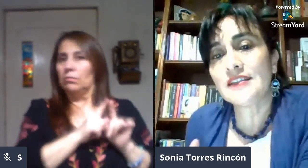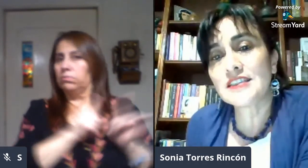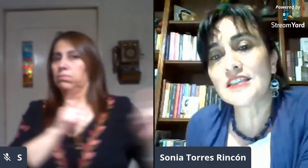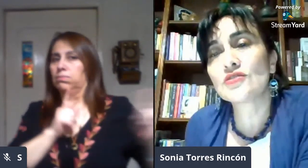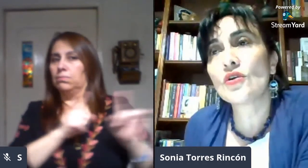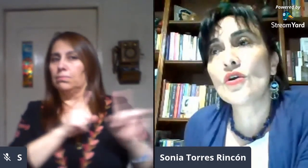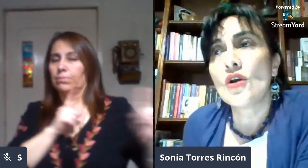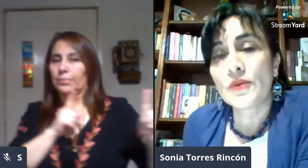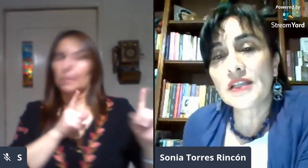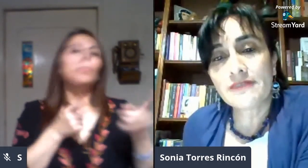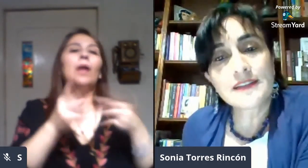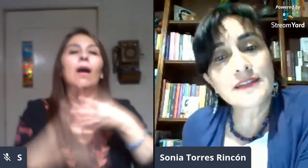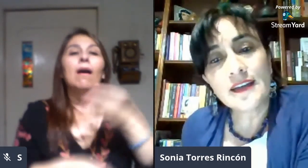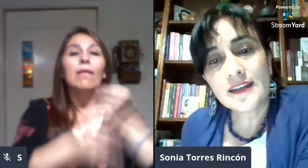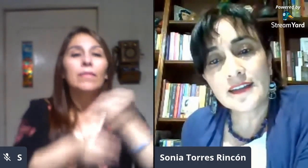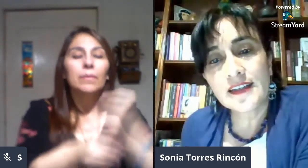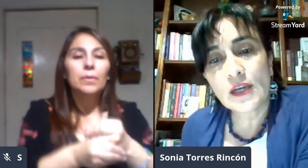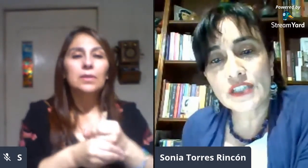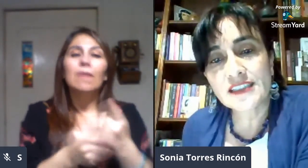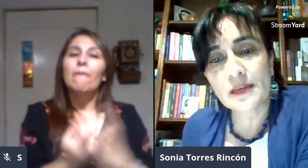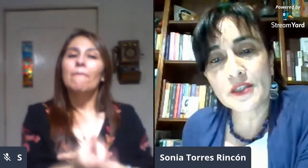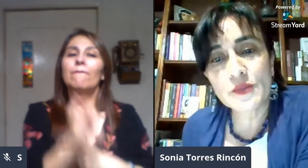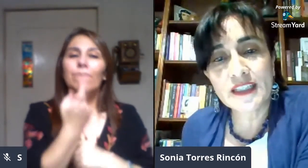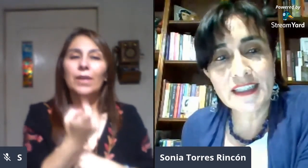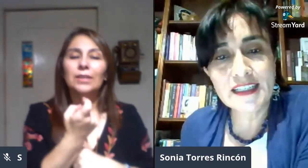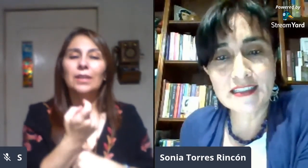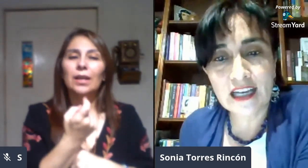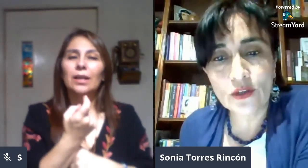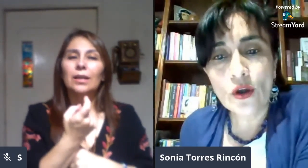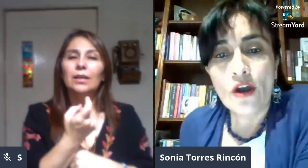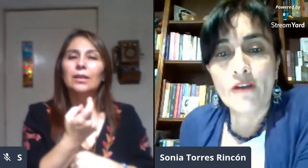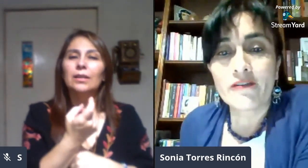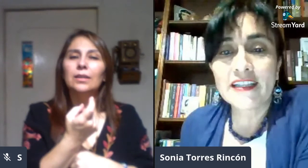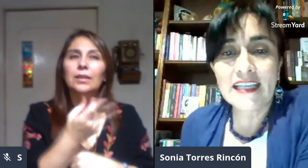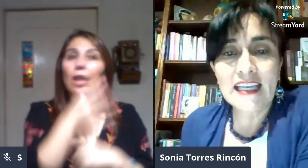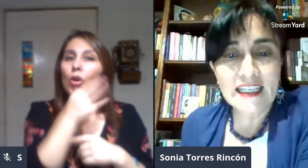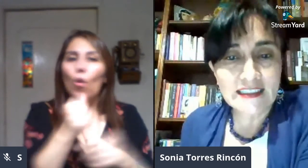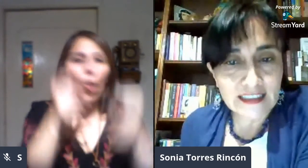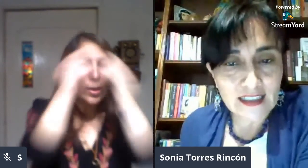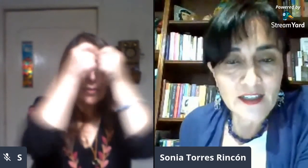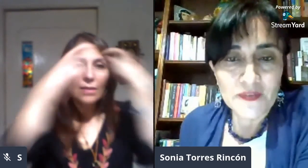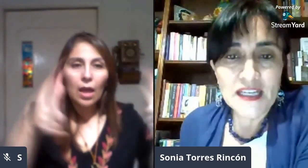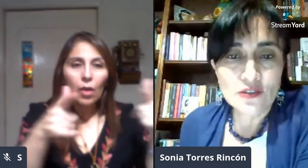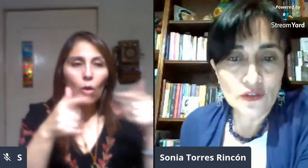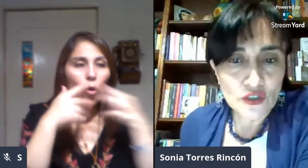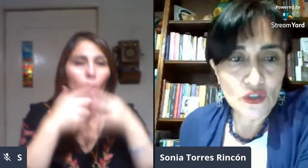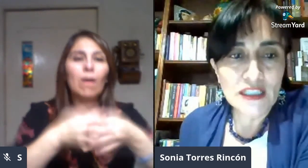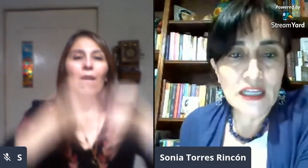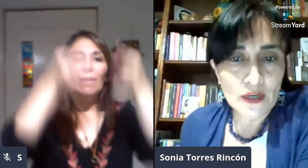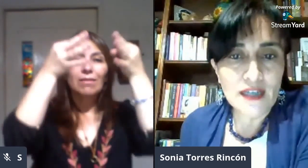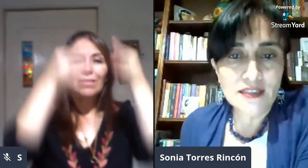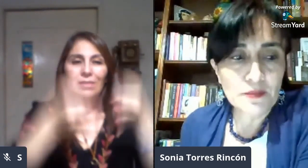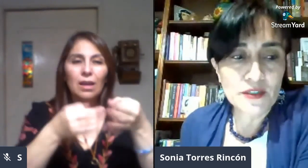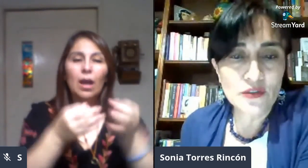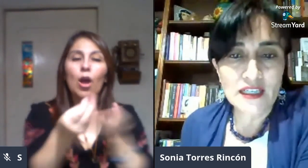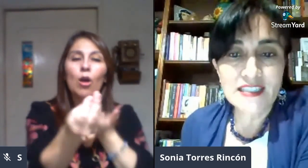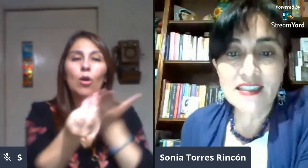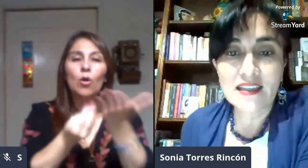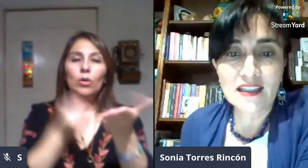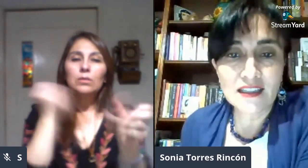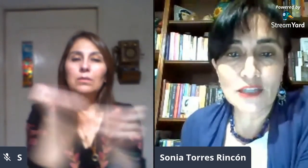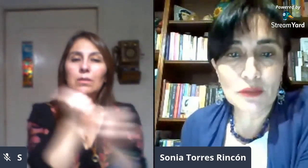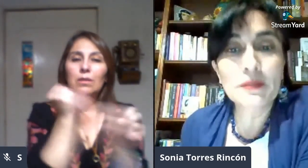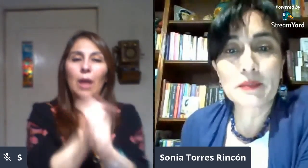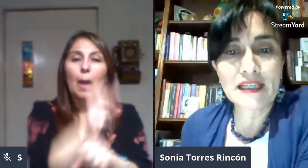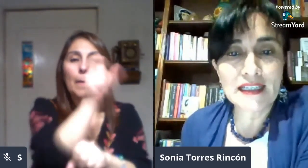también, insisto, pues la falta y la ausencia más bien del Estado frente a la garantía de las condiciones laborales del personal